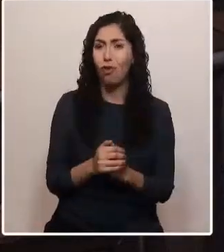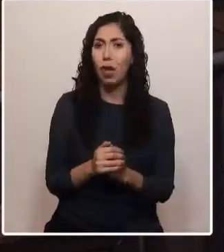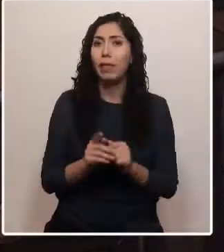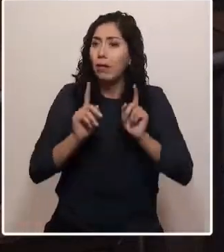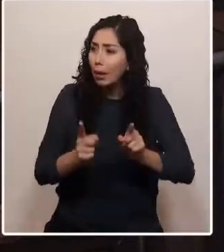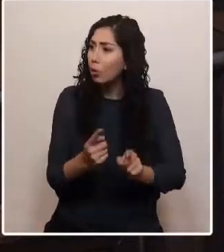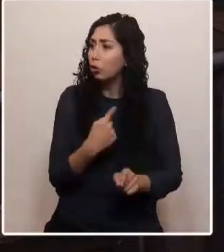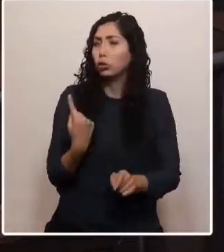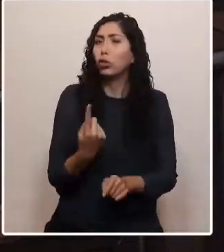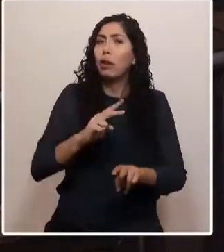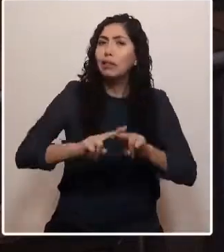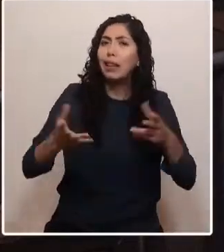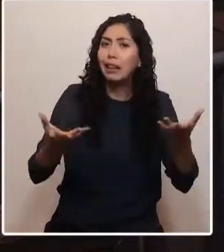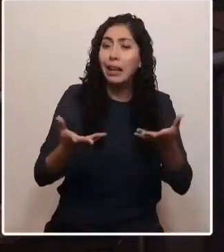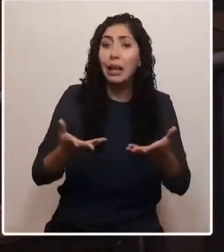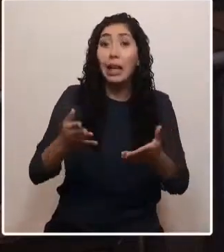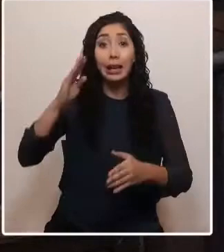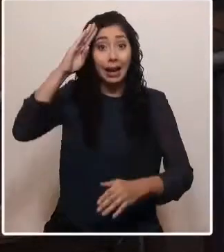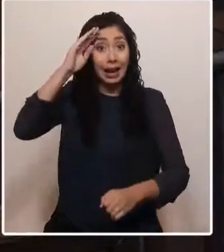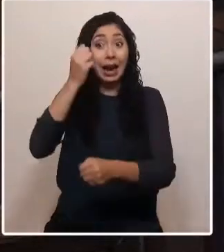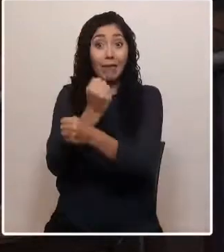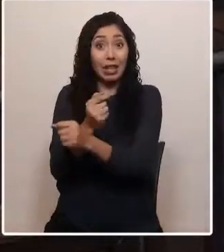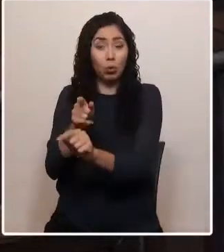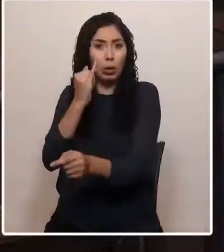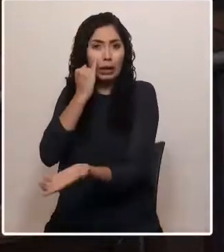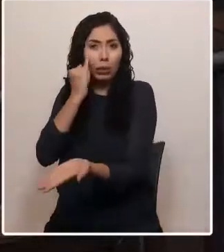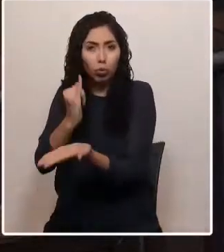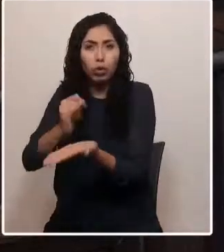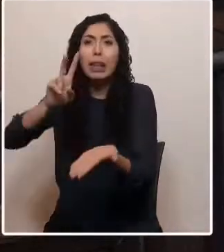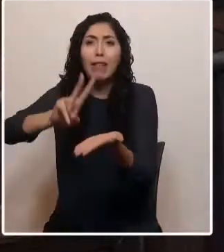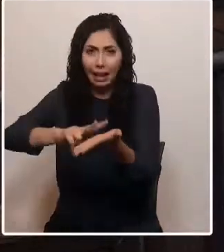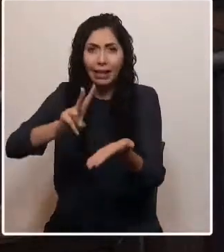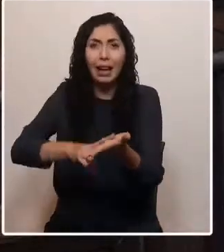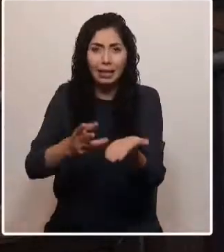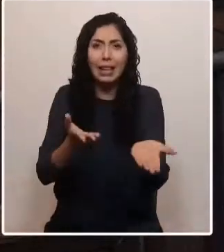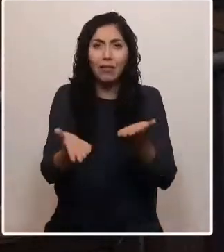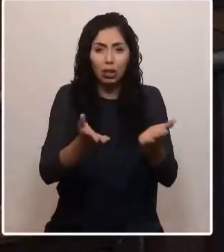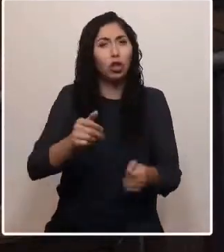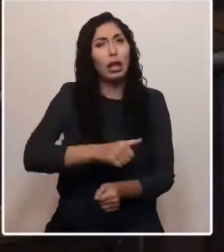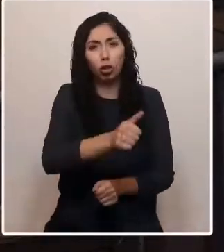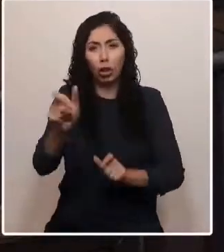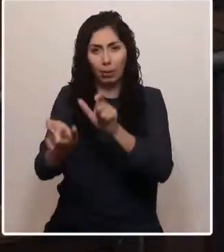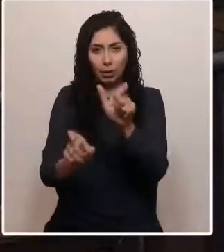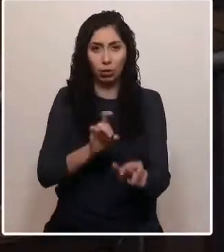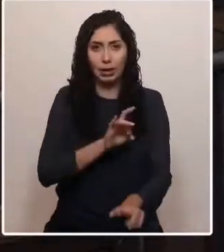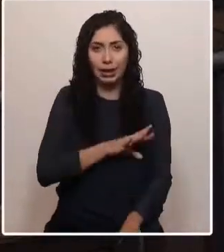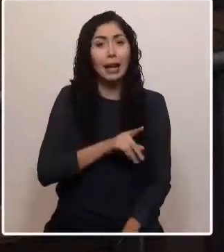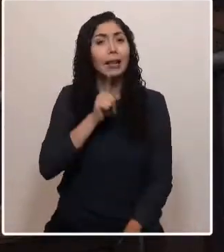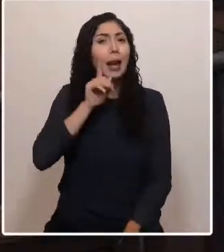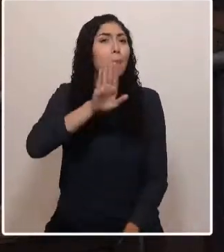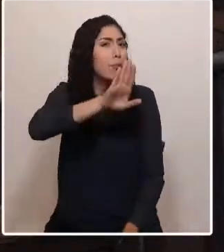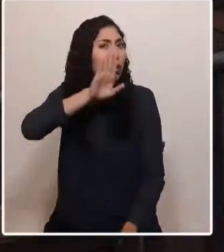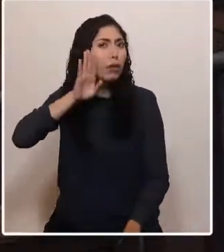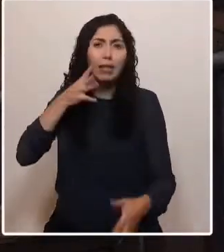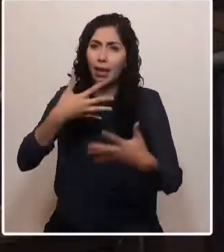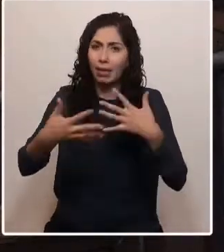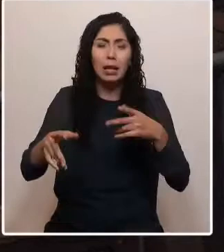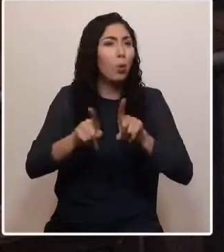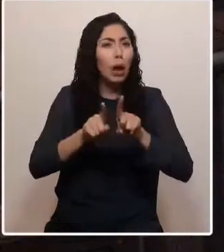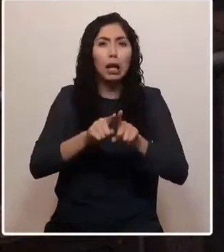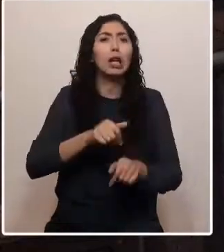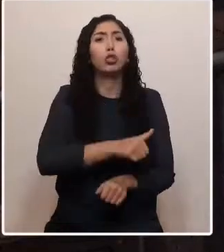que Carabineros sea una institución que sirva realmente a todos los chilenos y sirva con probidad igual que todos los funcionarios públicos. Muchas